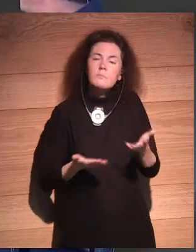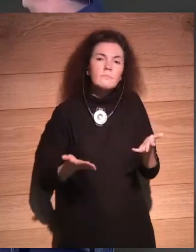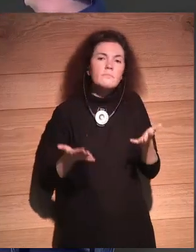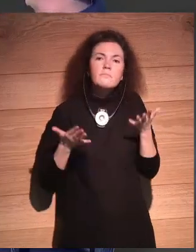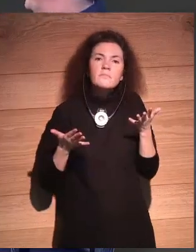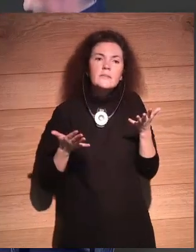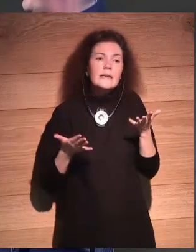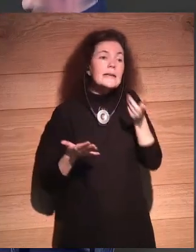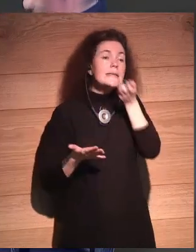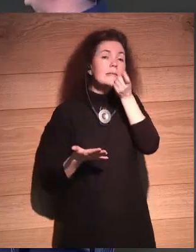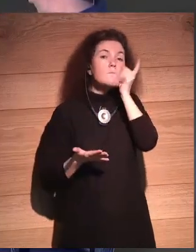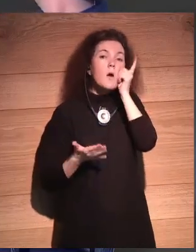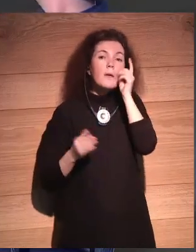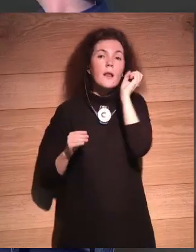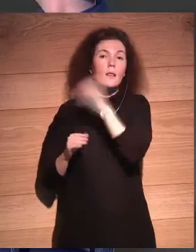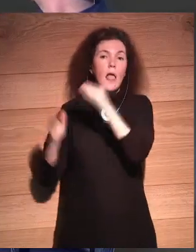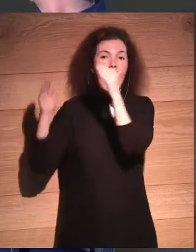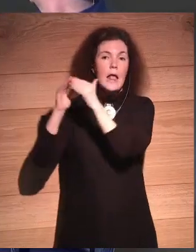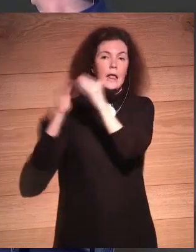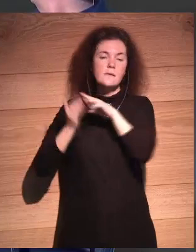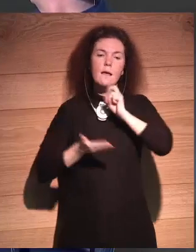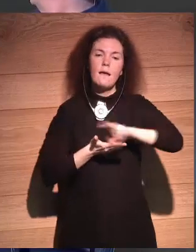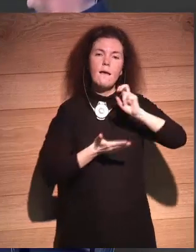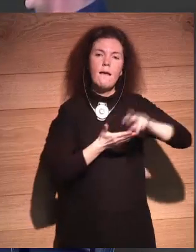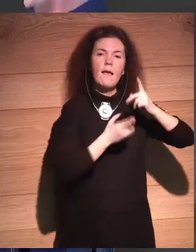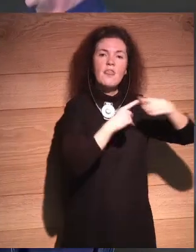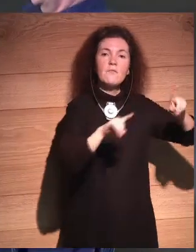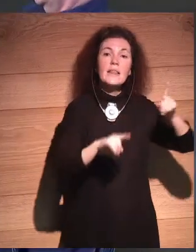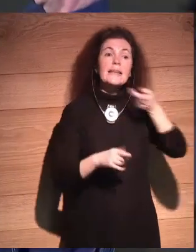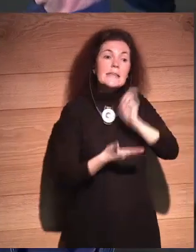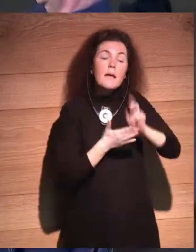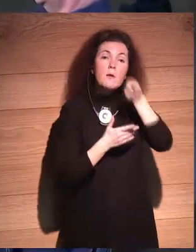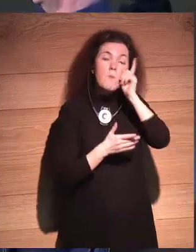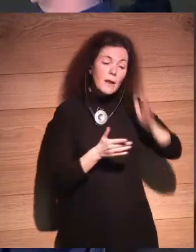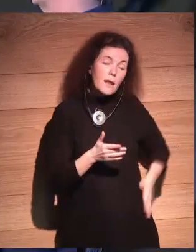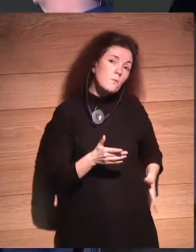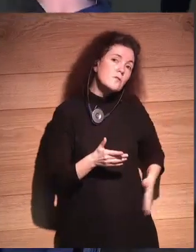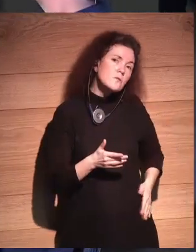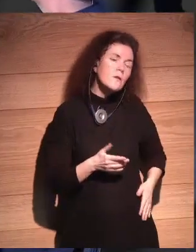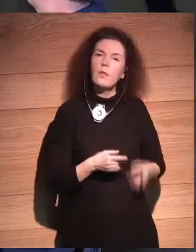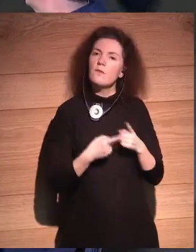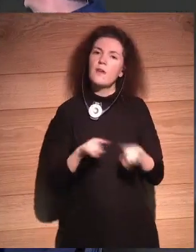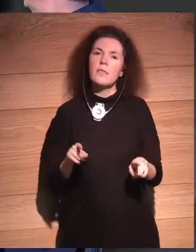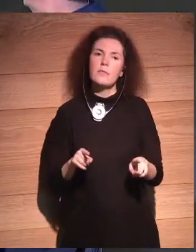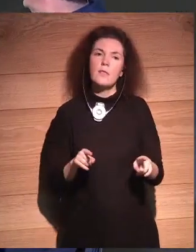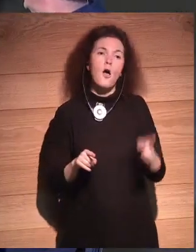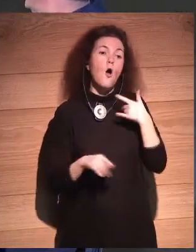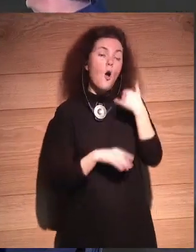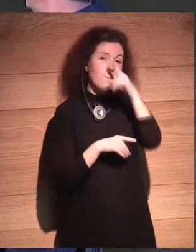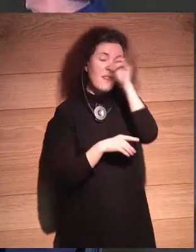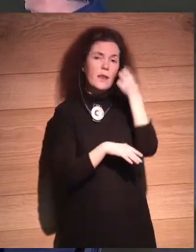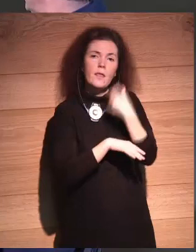y si me dejo el móvil en casa, es un paseo totalmente distinto que si lo tengo en el bolsillo. O si voy por aquí por las calles